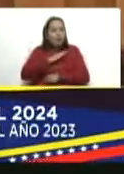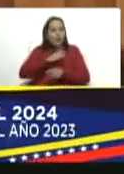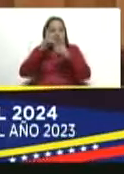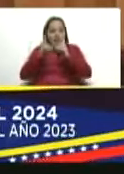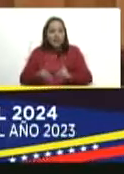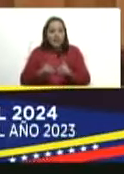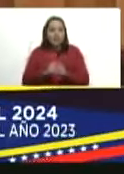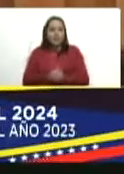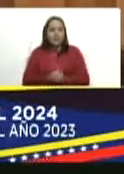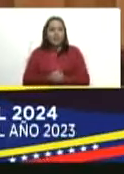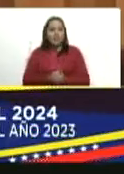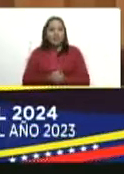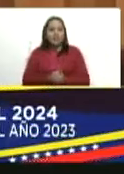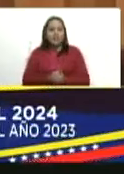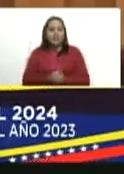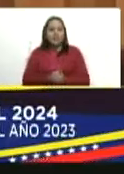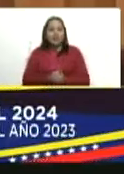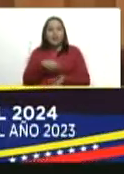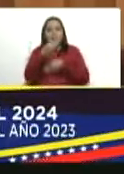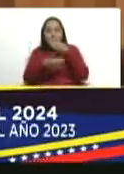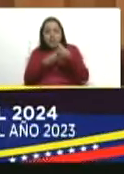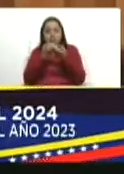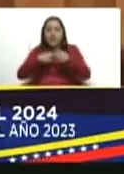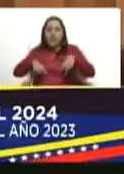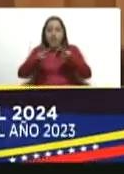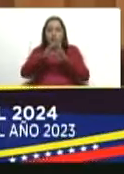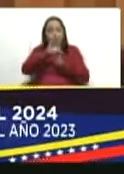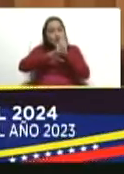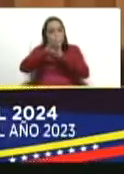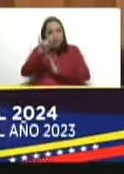para llevar al máximo los principios de la Constitución.